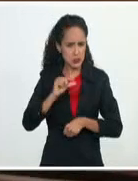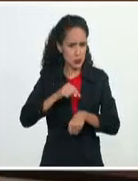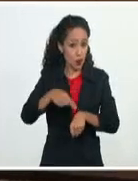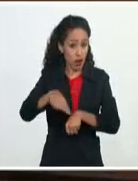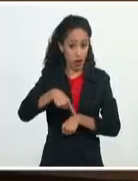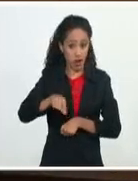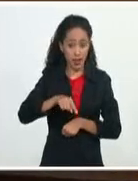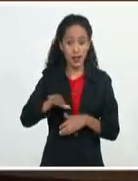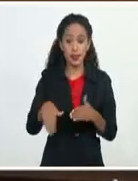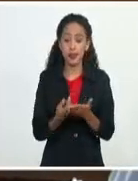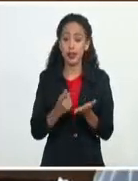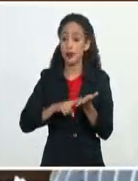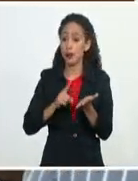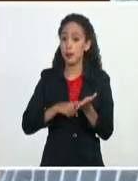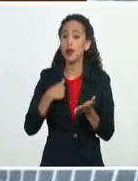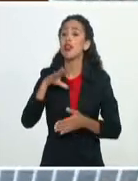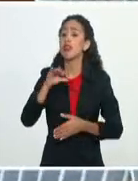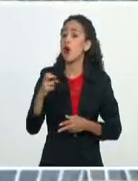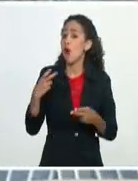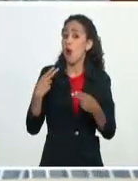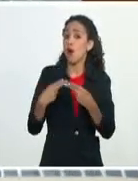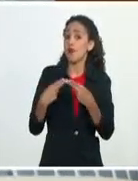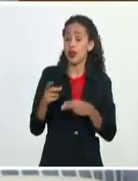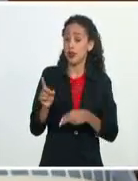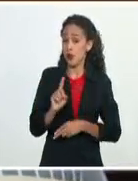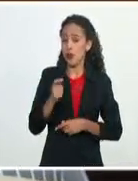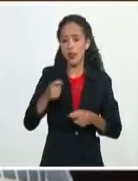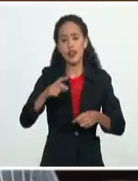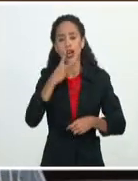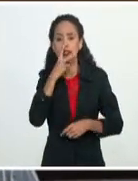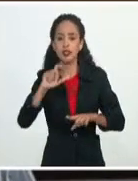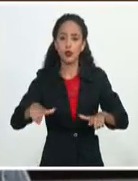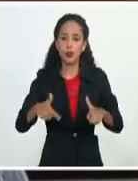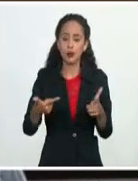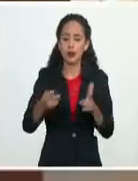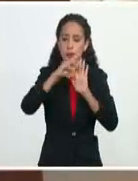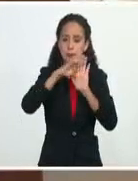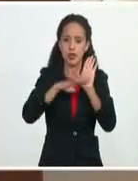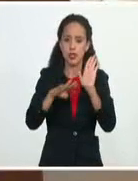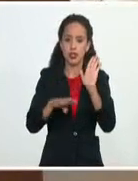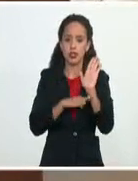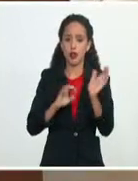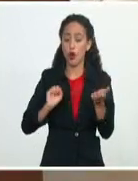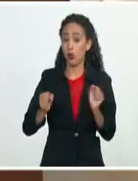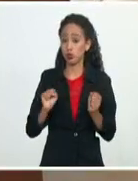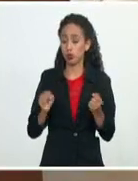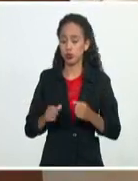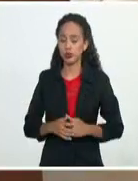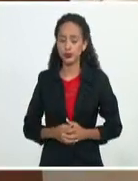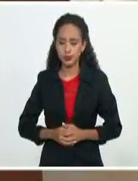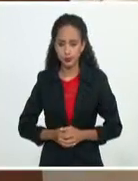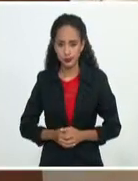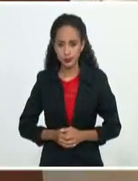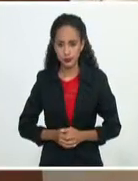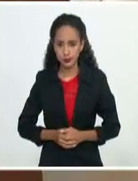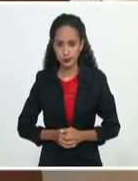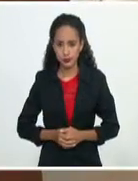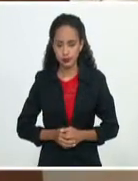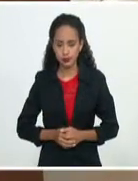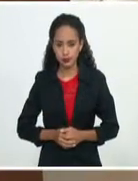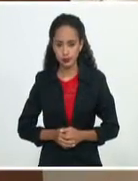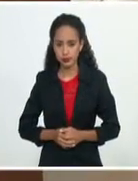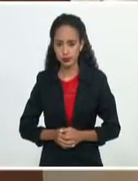verano, Guinovart llamó a no confiarse y a atender y cumplir las medidas de restricción. El éxito de esta batalla no solamente